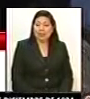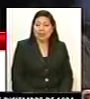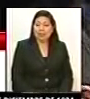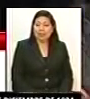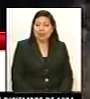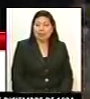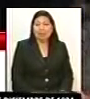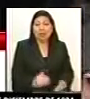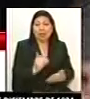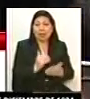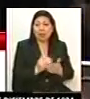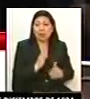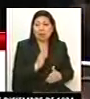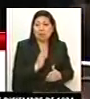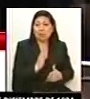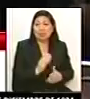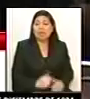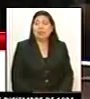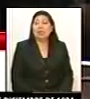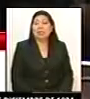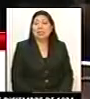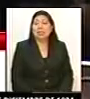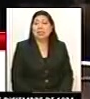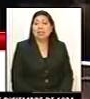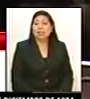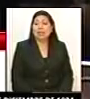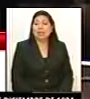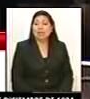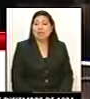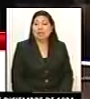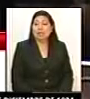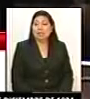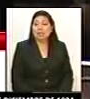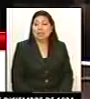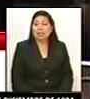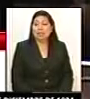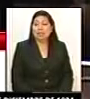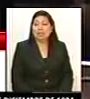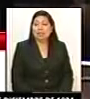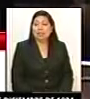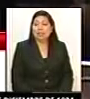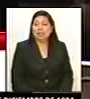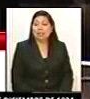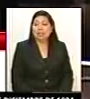pondría un artículo B después del artículo que ve, voy a leer todo esto mejor.